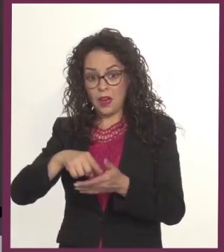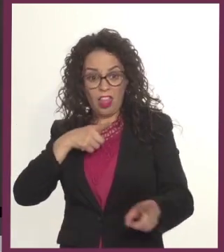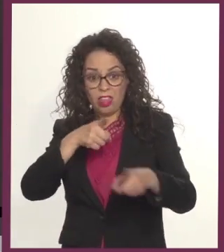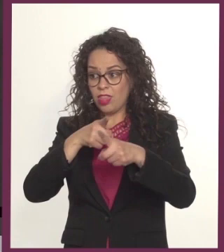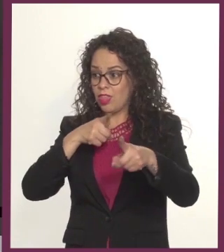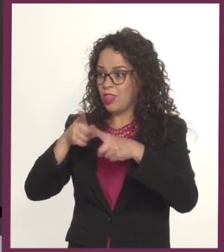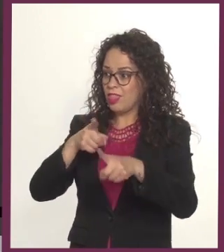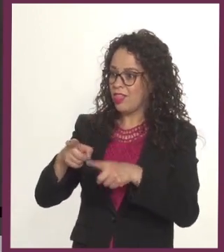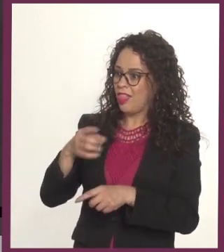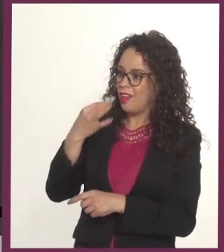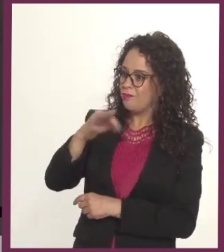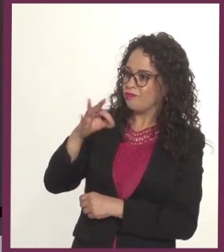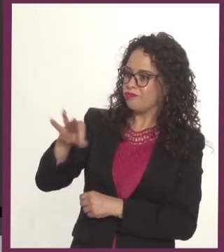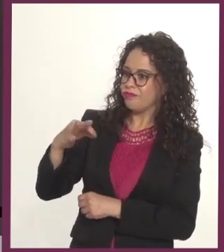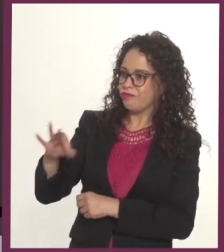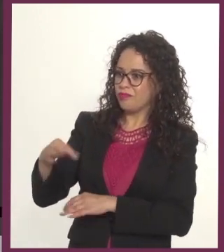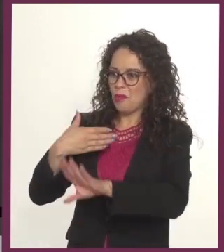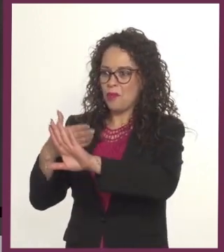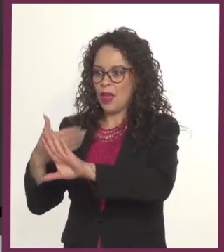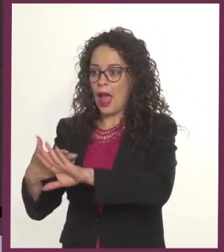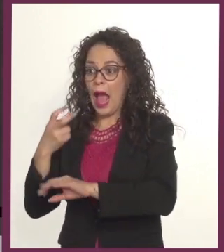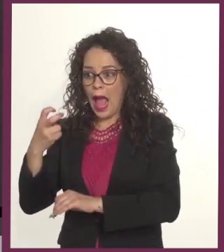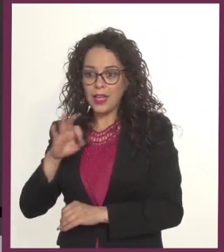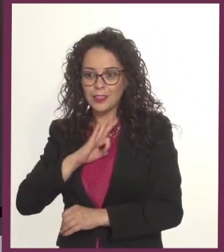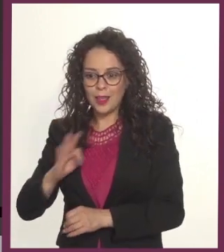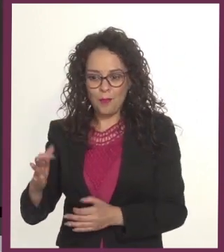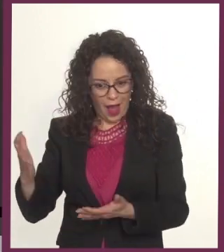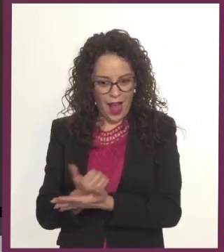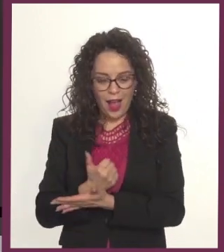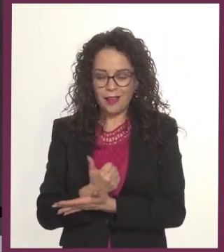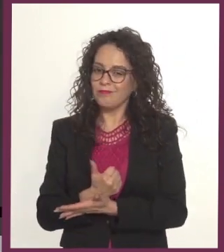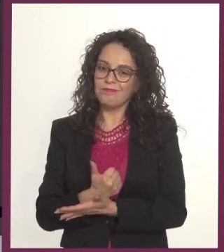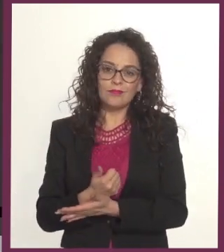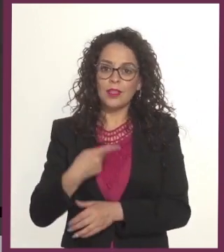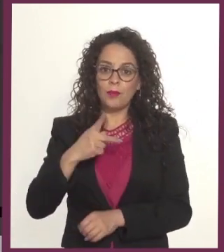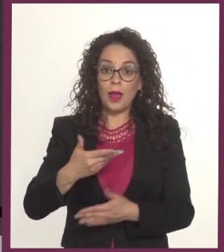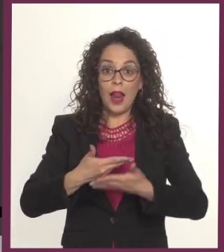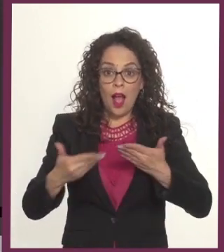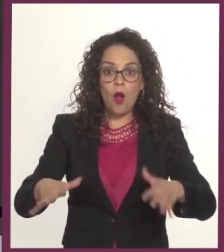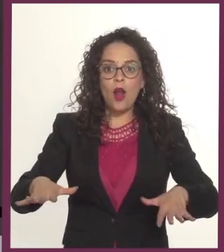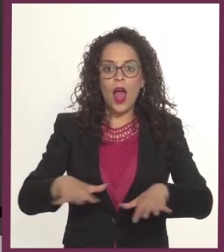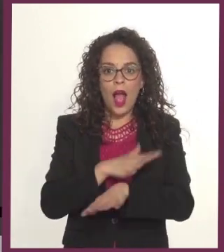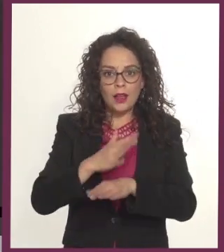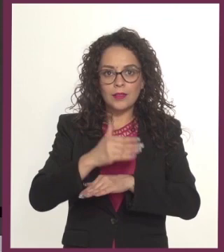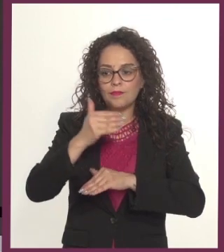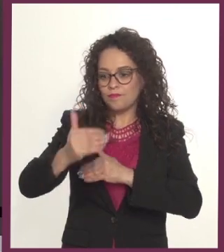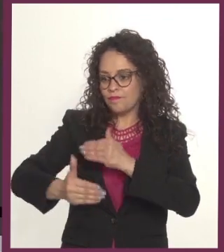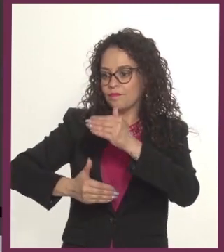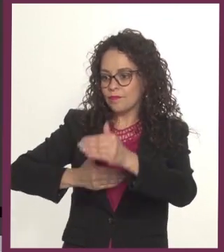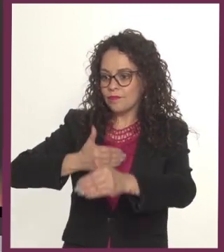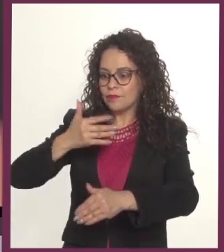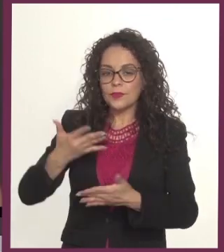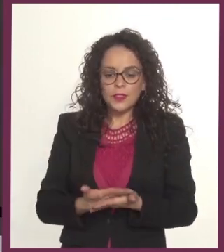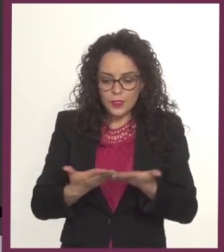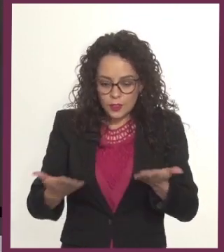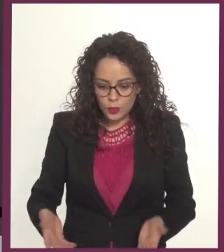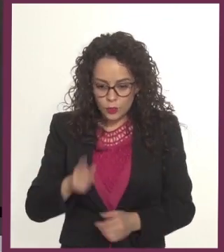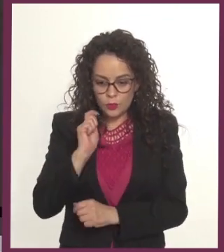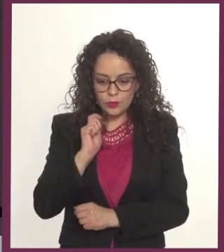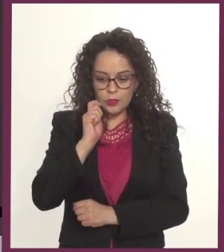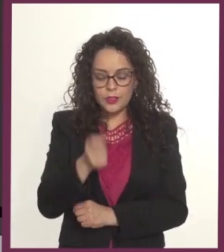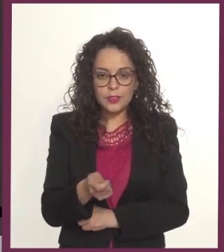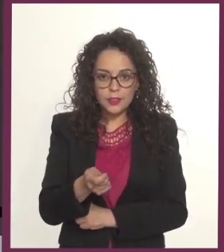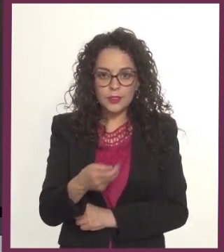haciendo batallas hace 16 años, decíamos muchas groserías. Pensábamos que insultar al otro era la forma de